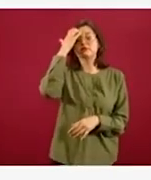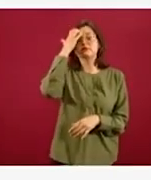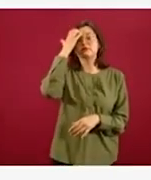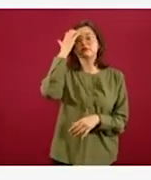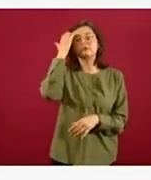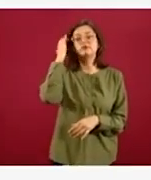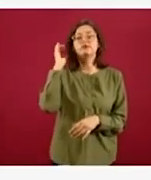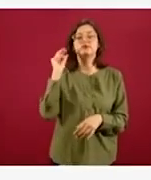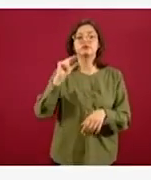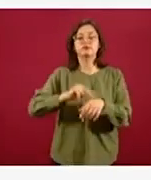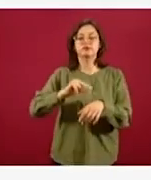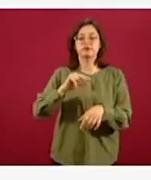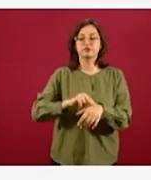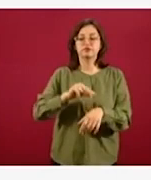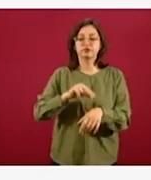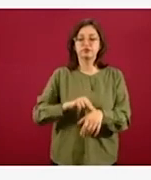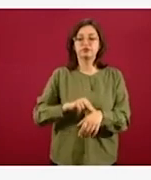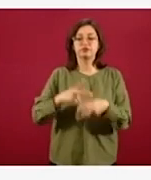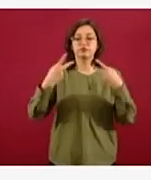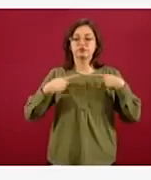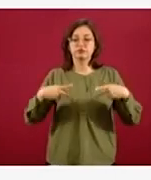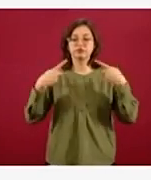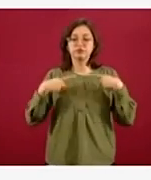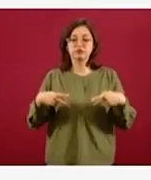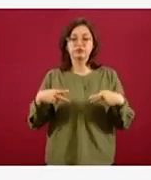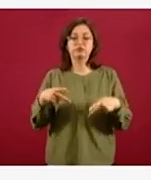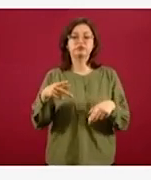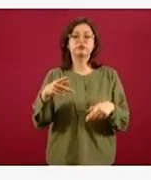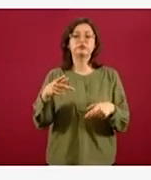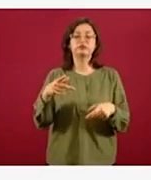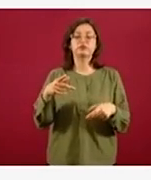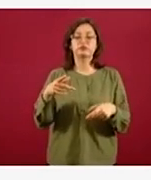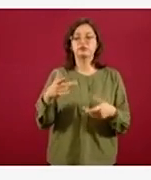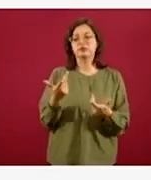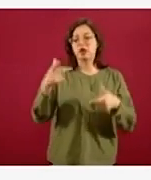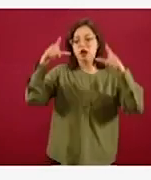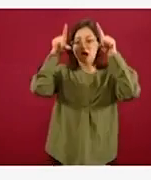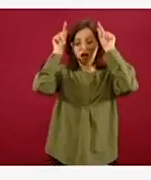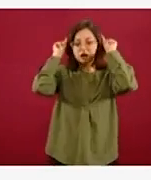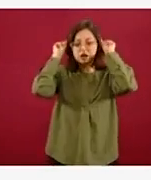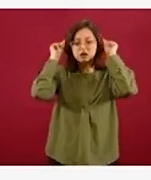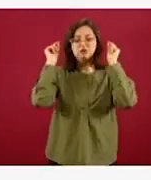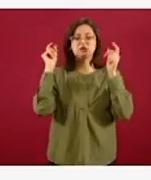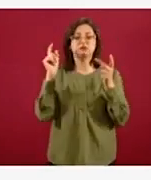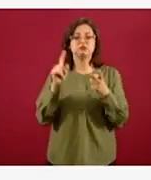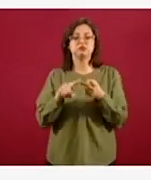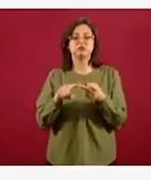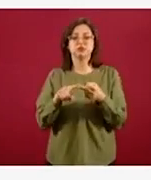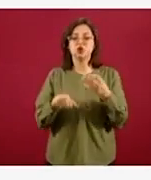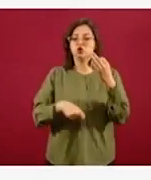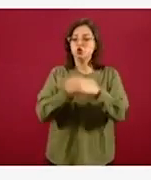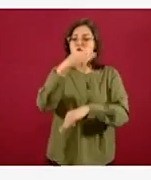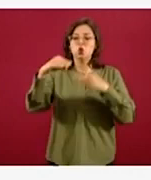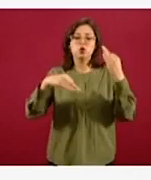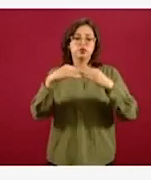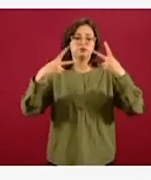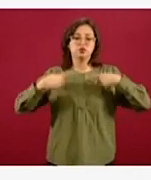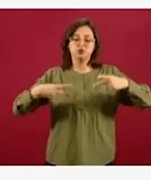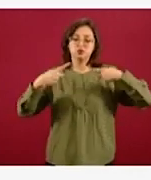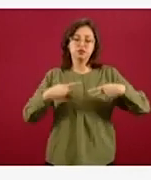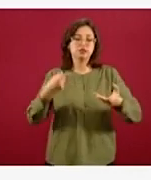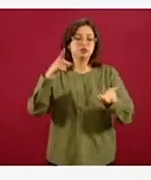el profesionalismo del personal médico, el personal de enfermería y todo el personal